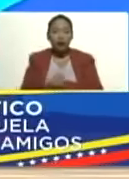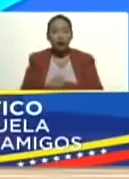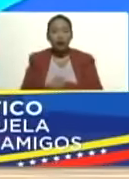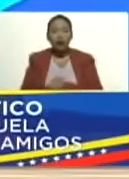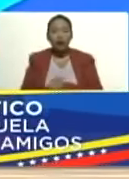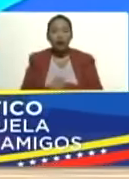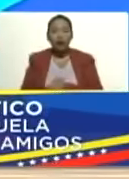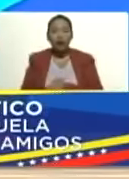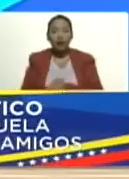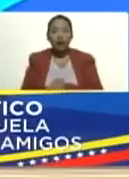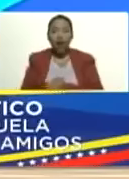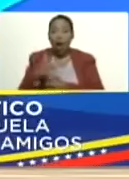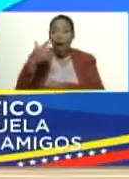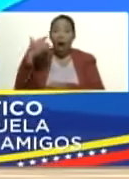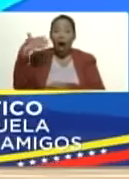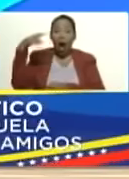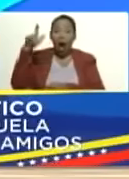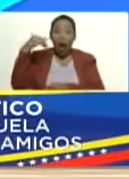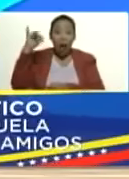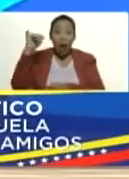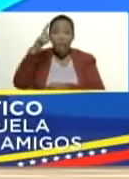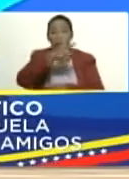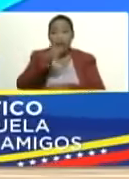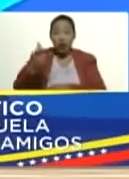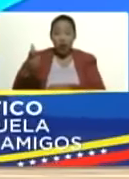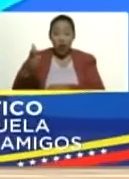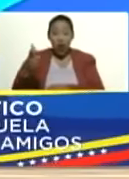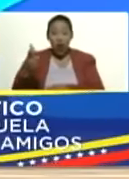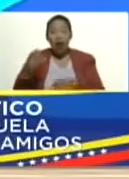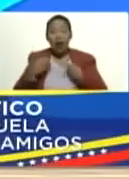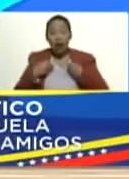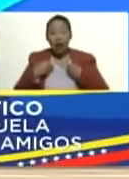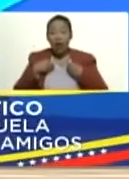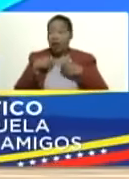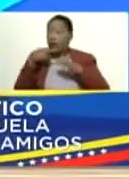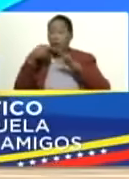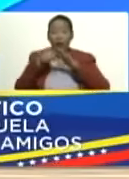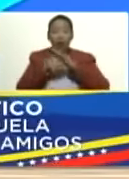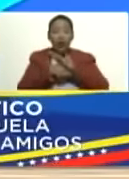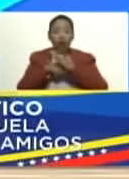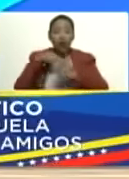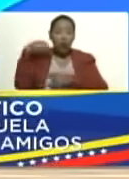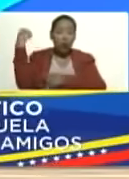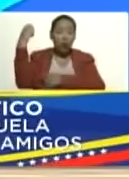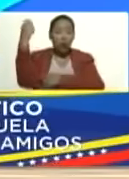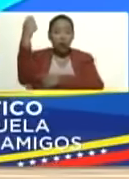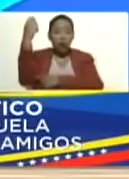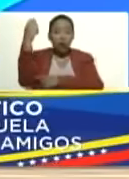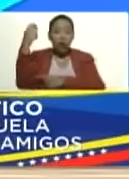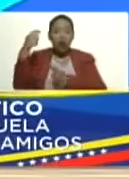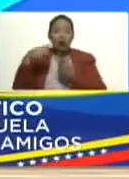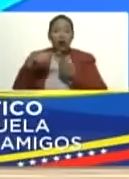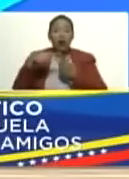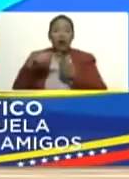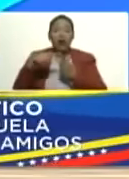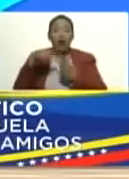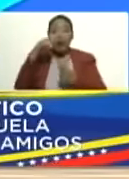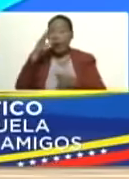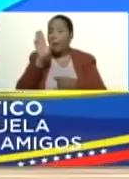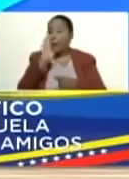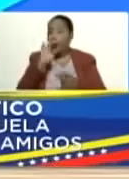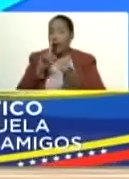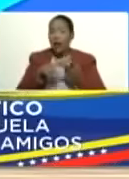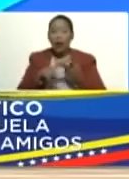venían combatientes del llano, del Casanay, del Apure, de Barina, y